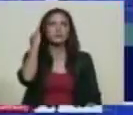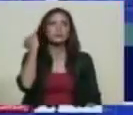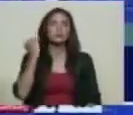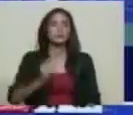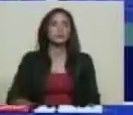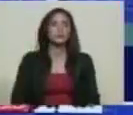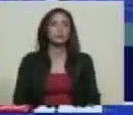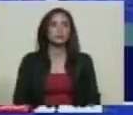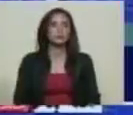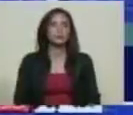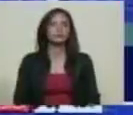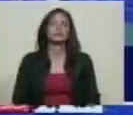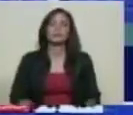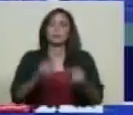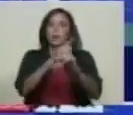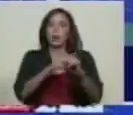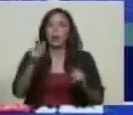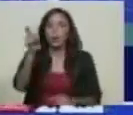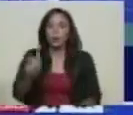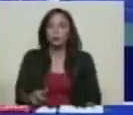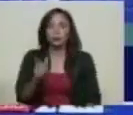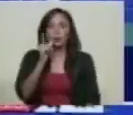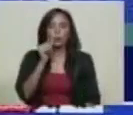Compañero Fernando Ríos,